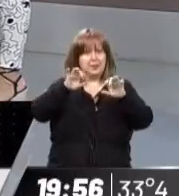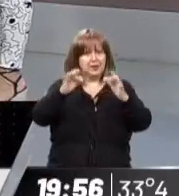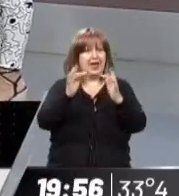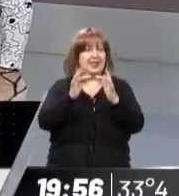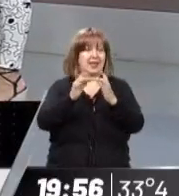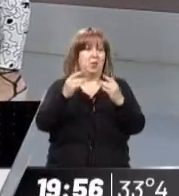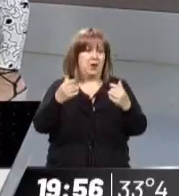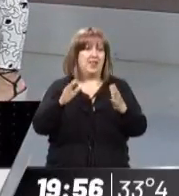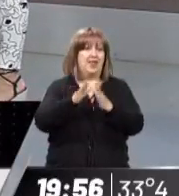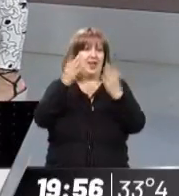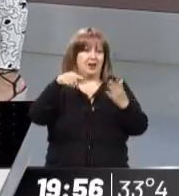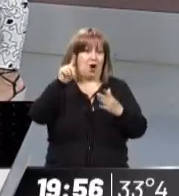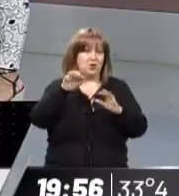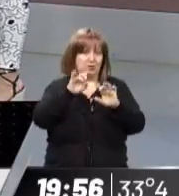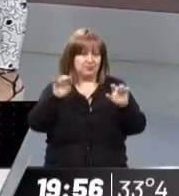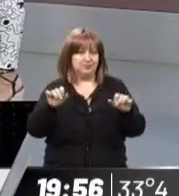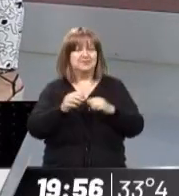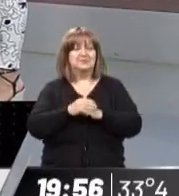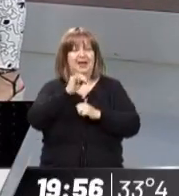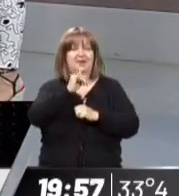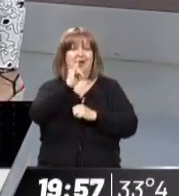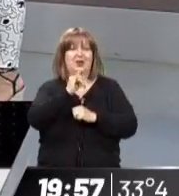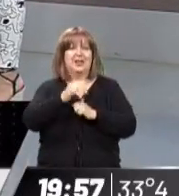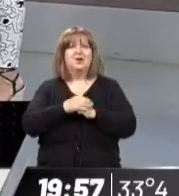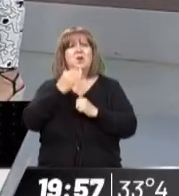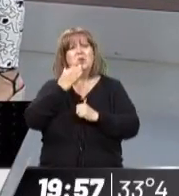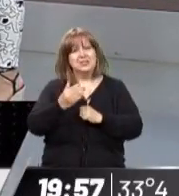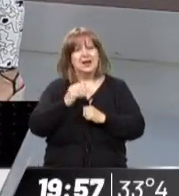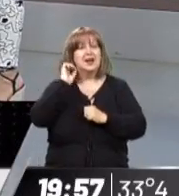está sumamente bien explicado y contado por nuestro compañero. Gracias, Muchísimas Gustavo. gracias. Gracias a ustedes.